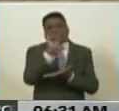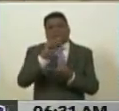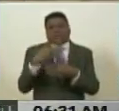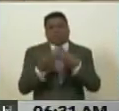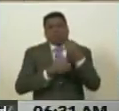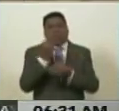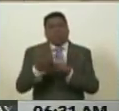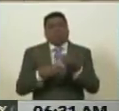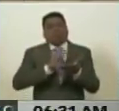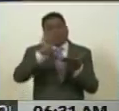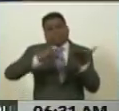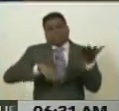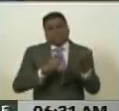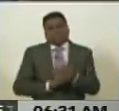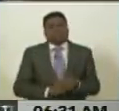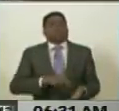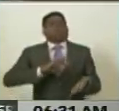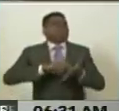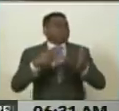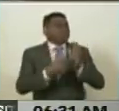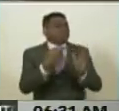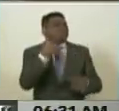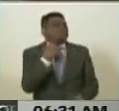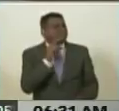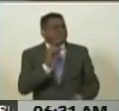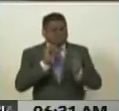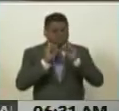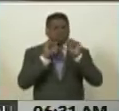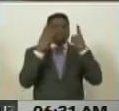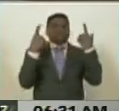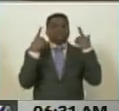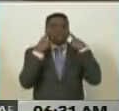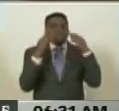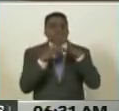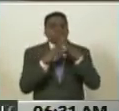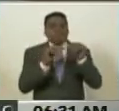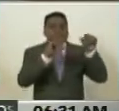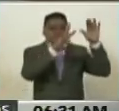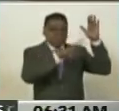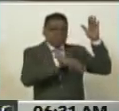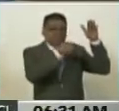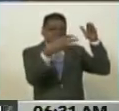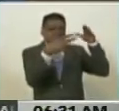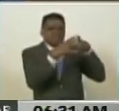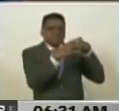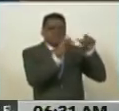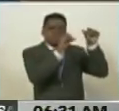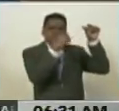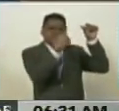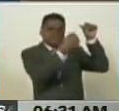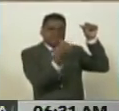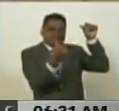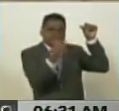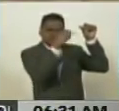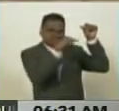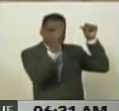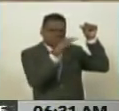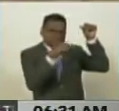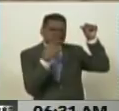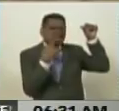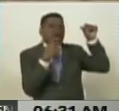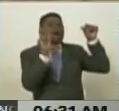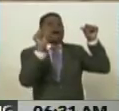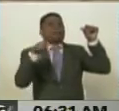negociaciones de contrato colectivo. Eso quiere decir que este aumento entonces impacta toda la digamos los tabuladores y la y y los y las tablas salariales. Sí, señor. Los impacta a